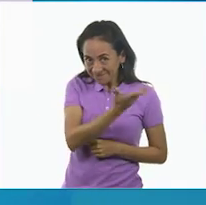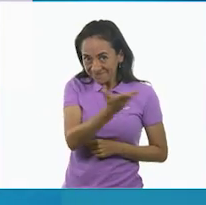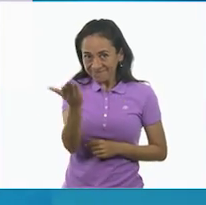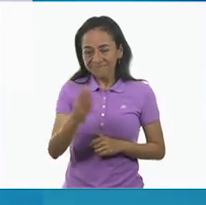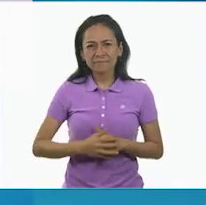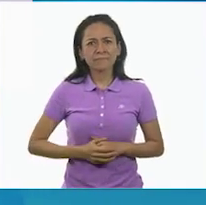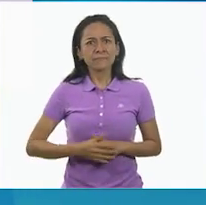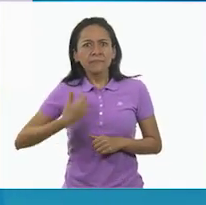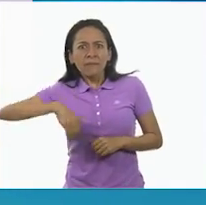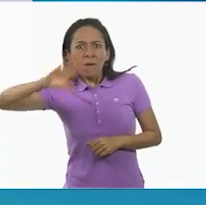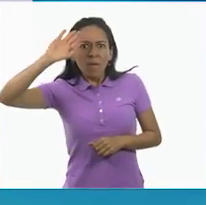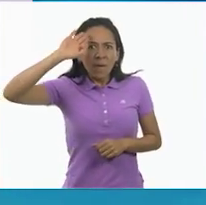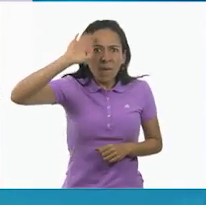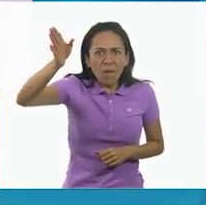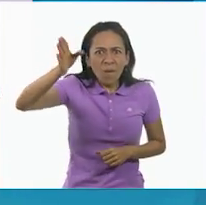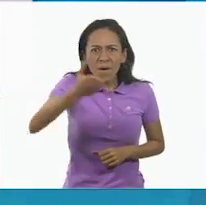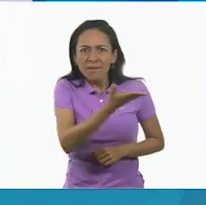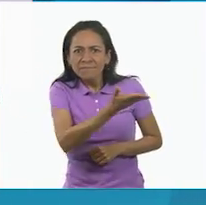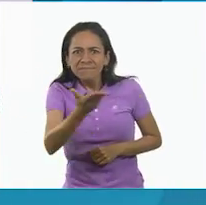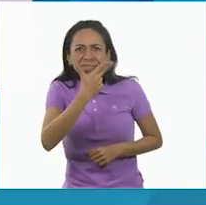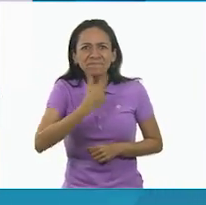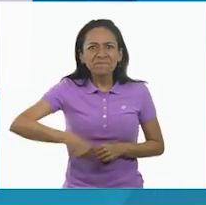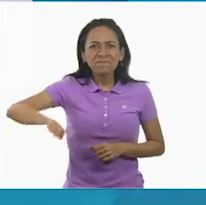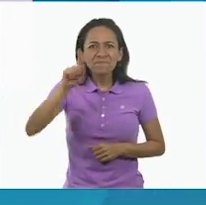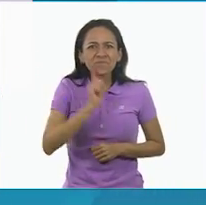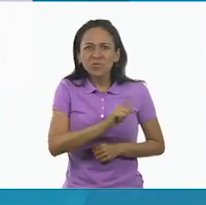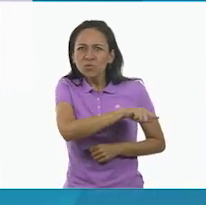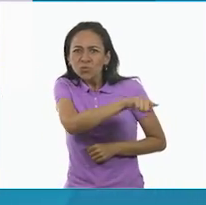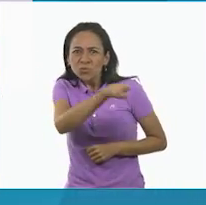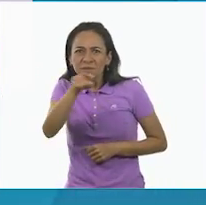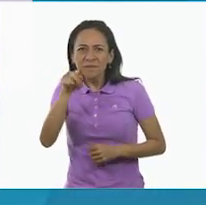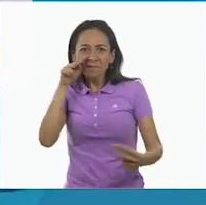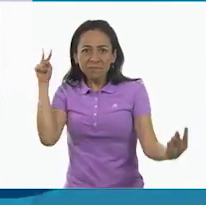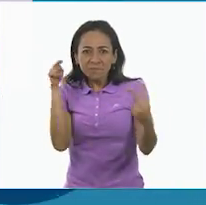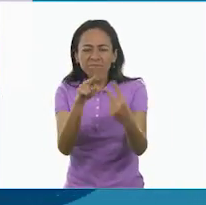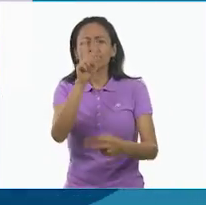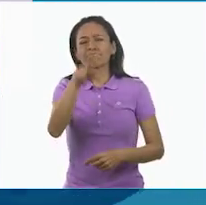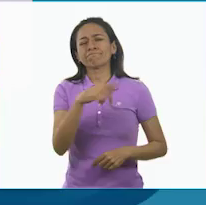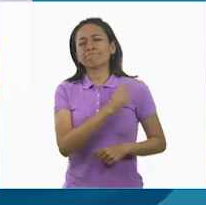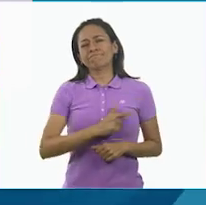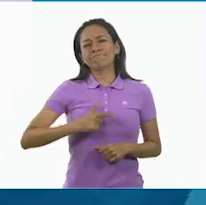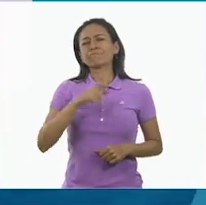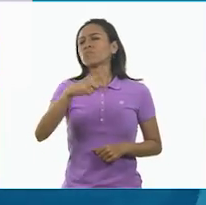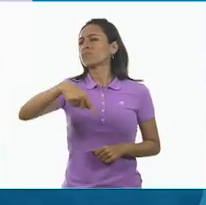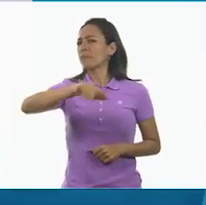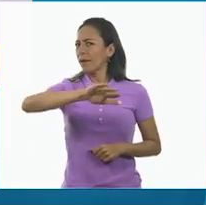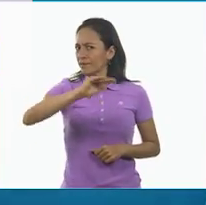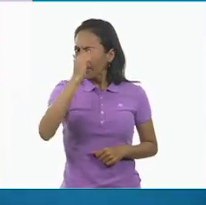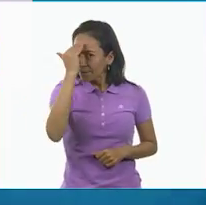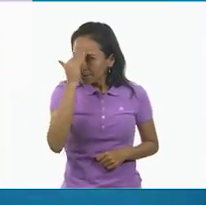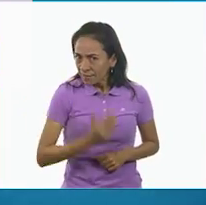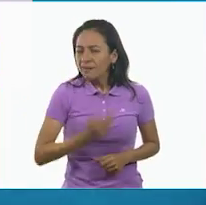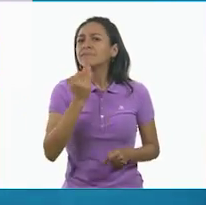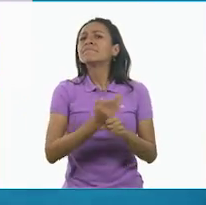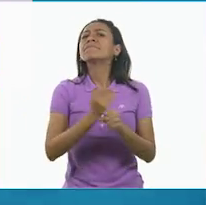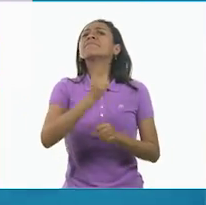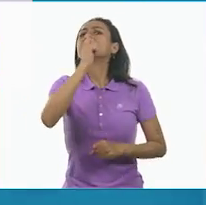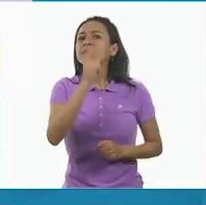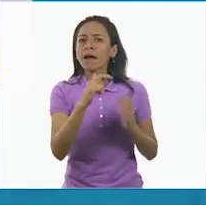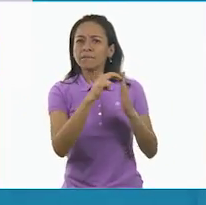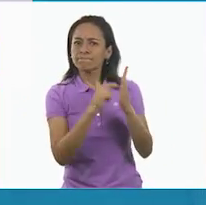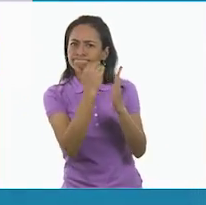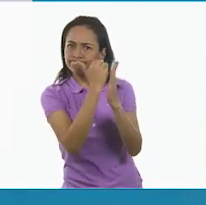¡Hola! ¡Qué bueno verlas y verlos por aquí! Ya saben que continuamos con las medidas para no